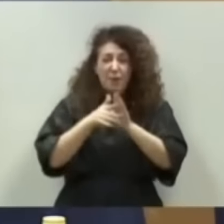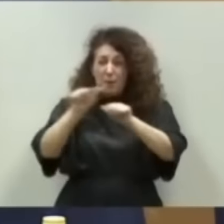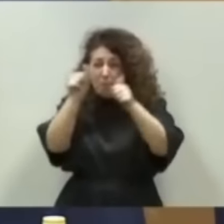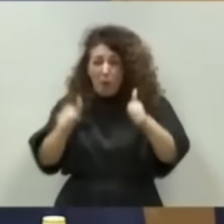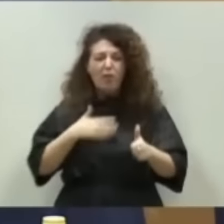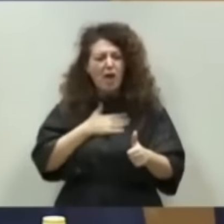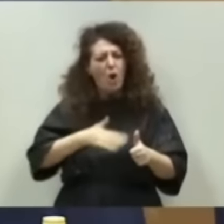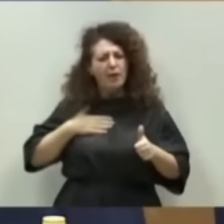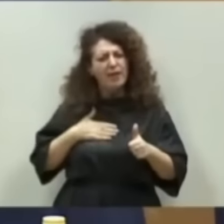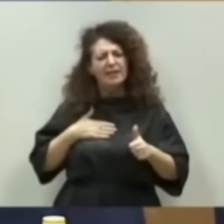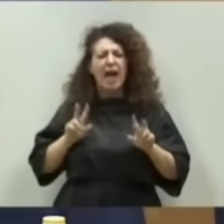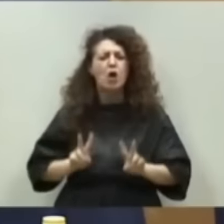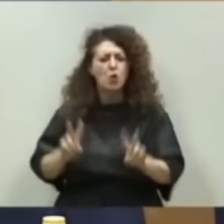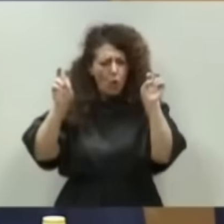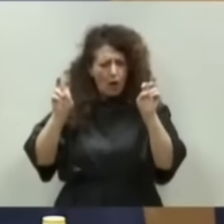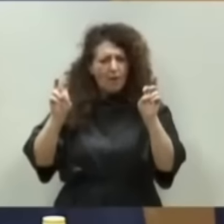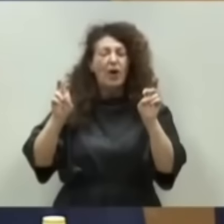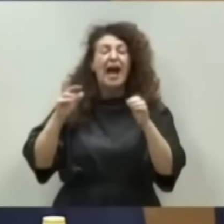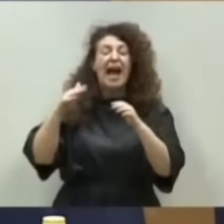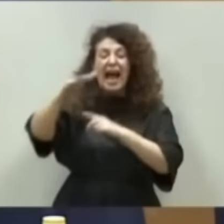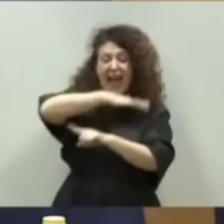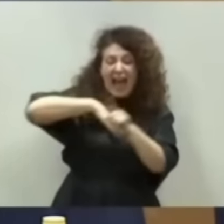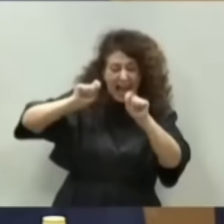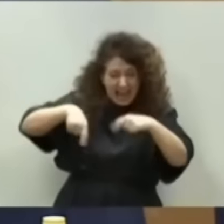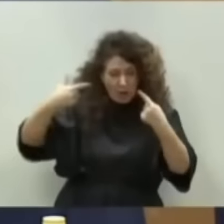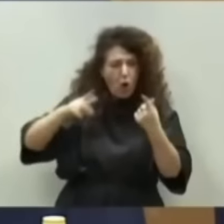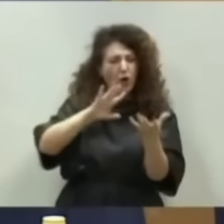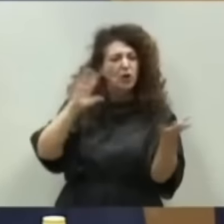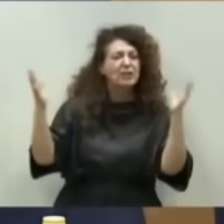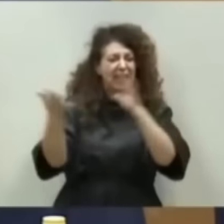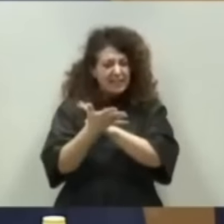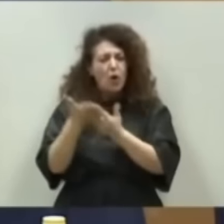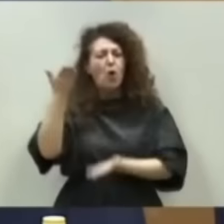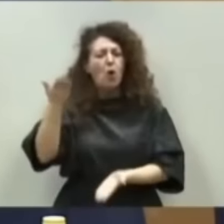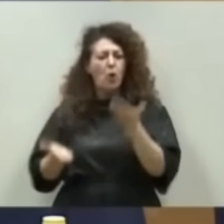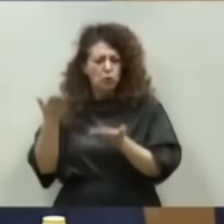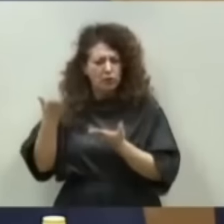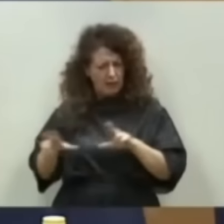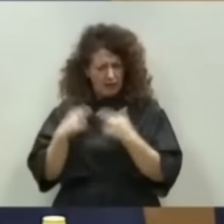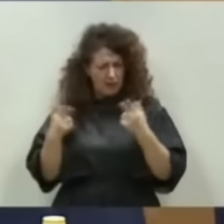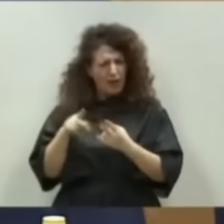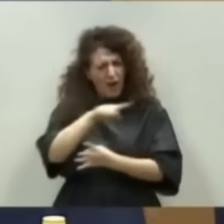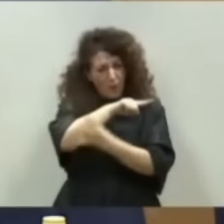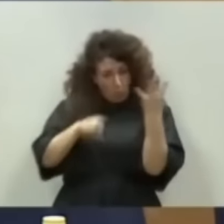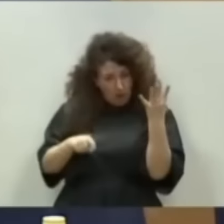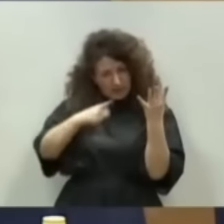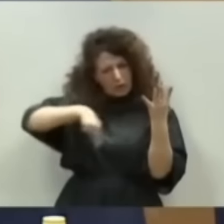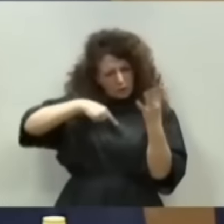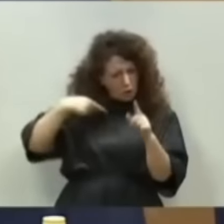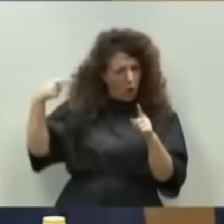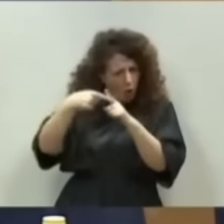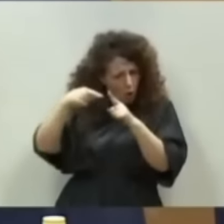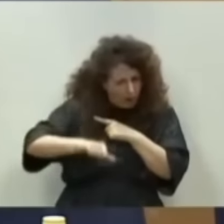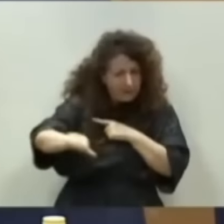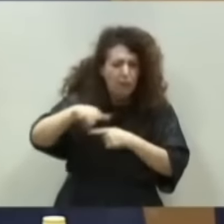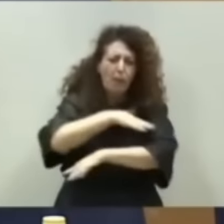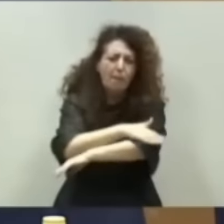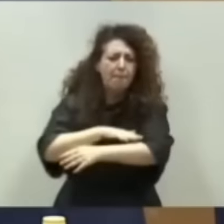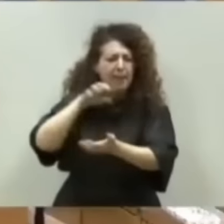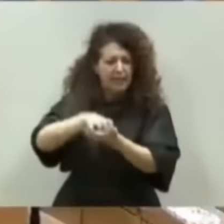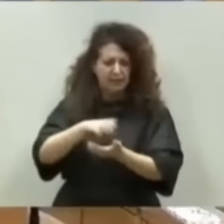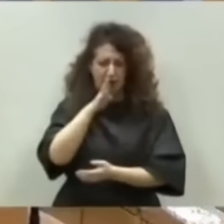bienestar, transición ecológica y justicia social. Ese es el programa político que va a seguir este ministerio durante los próximos 4 años.